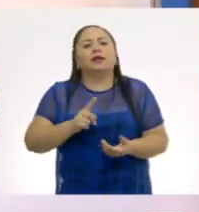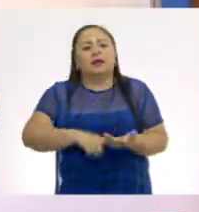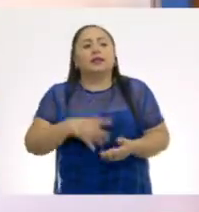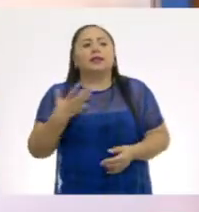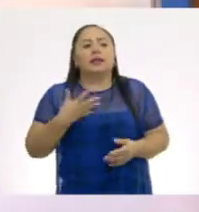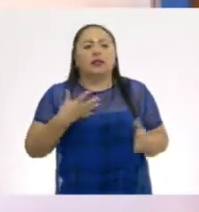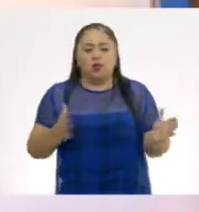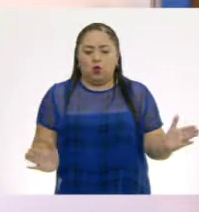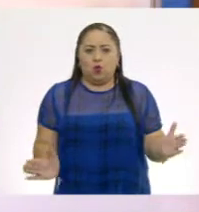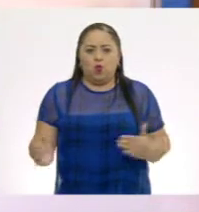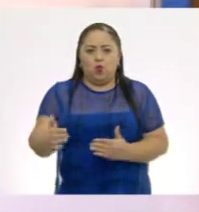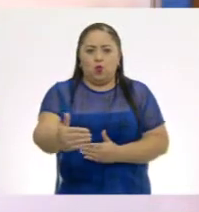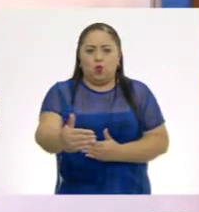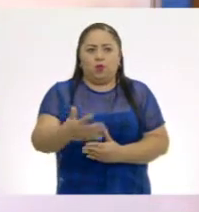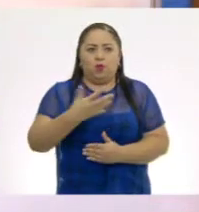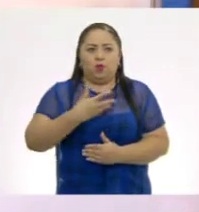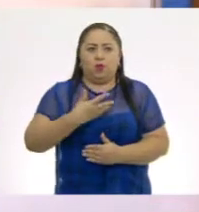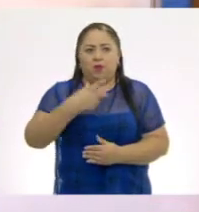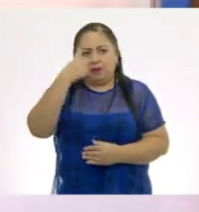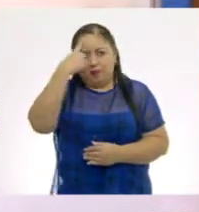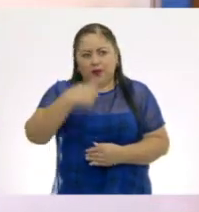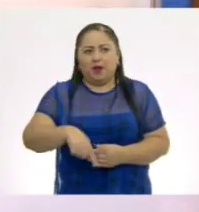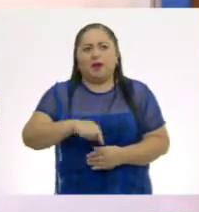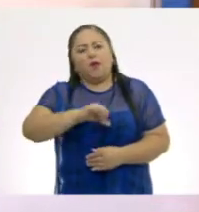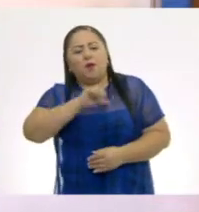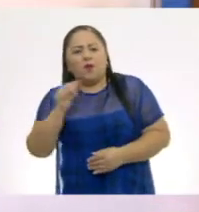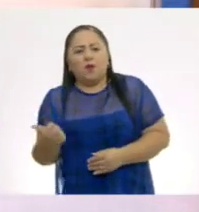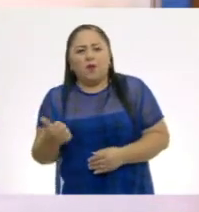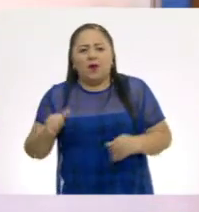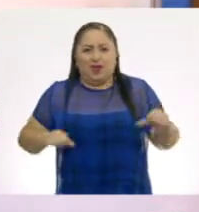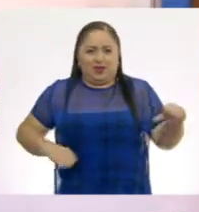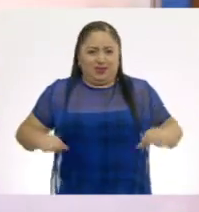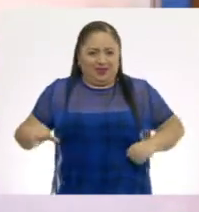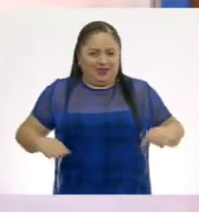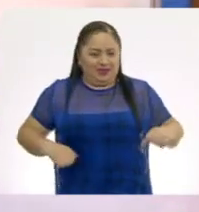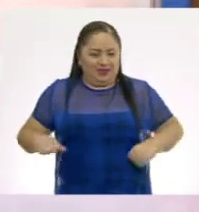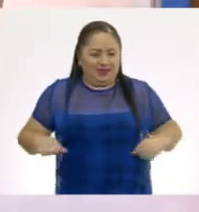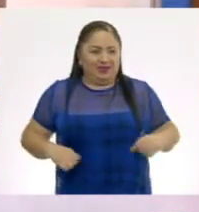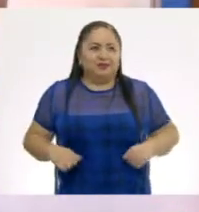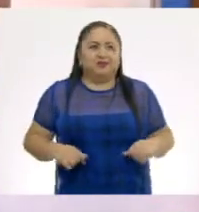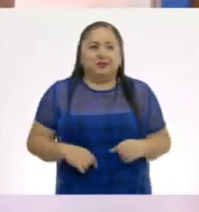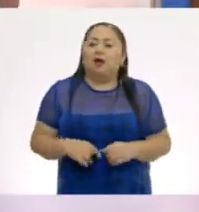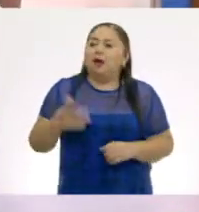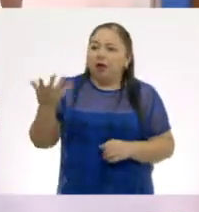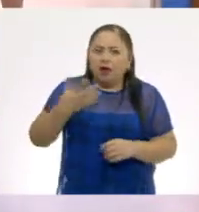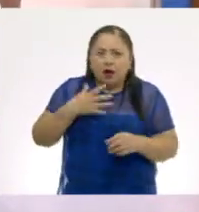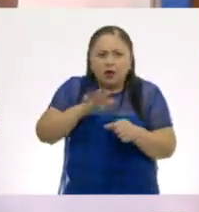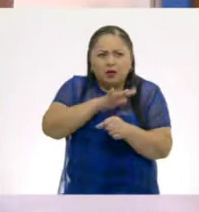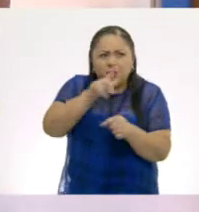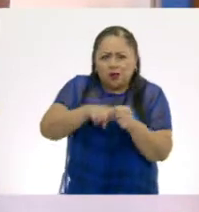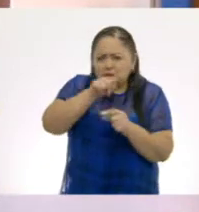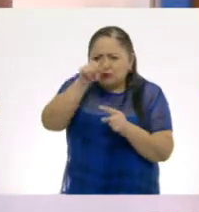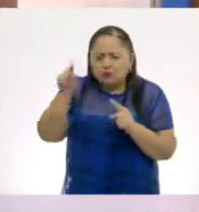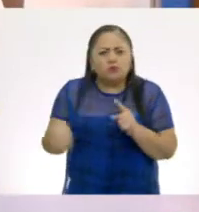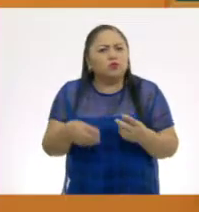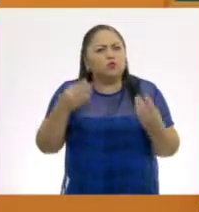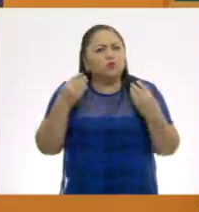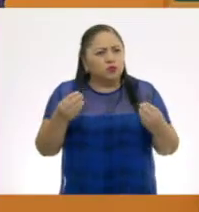un cubo para nuestra siguiente actividad. ¡Ay, tiene muchos animales! Aquí